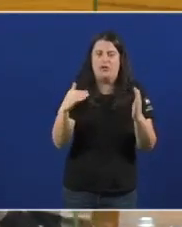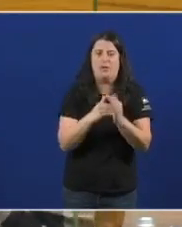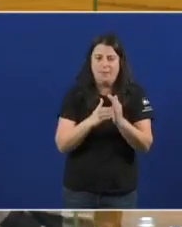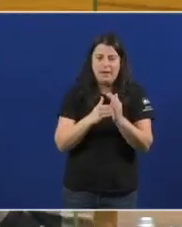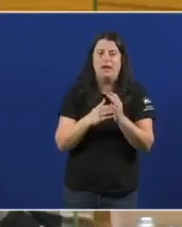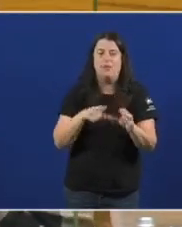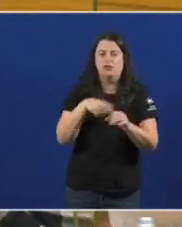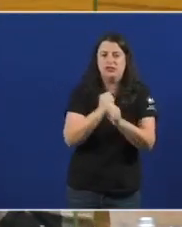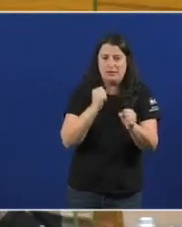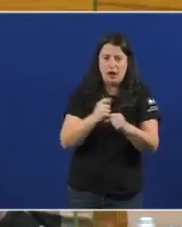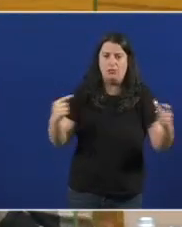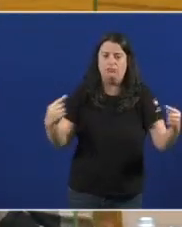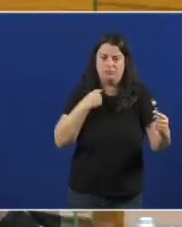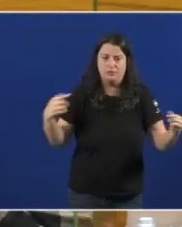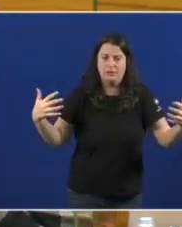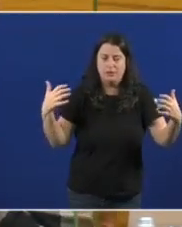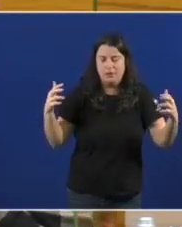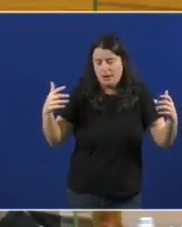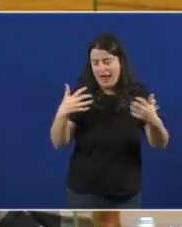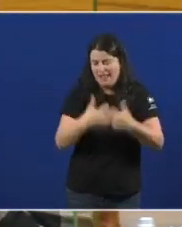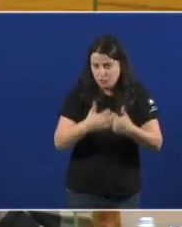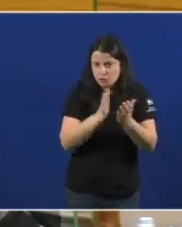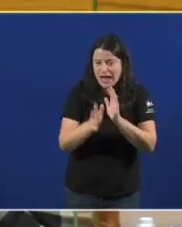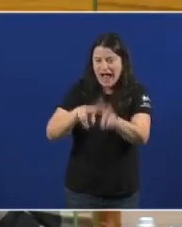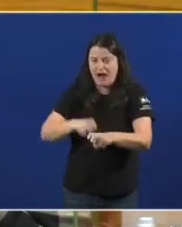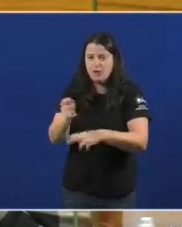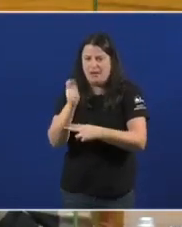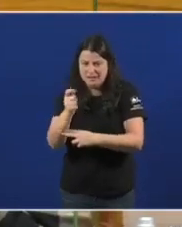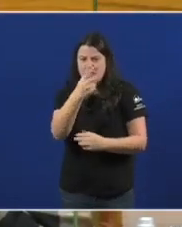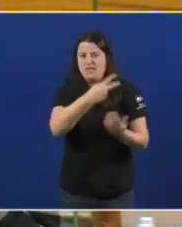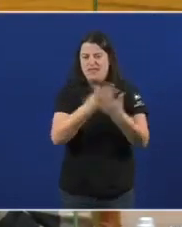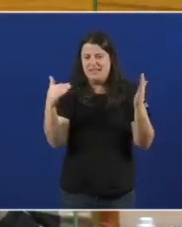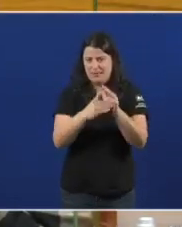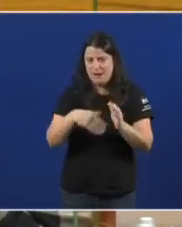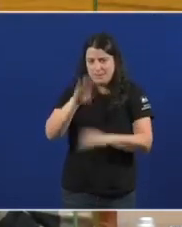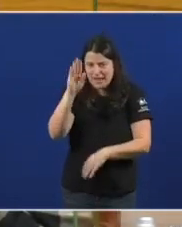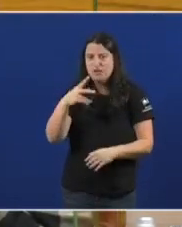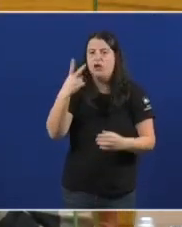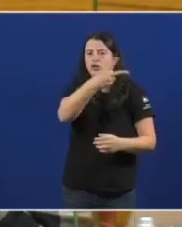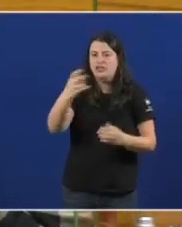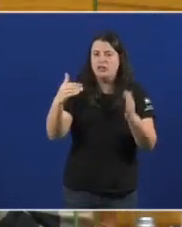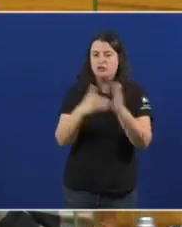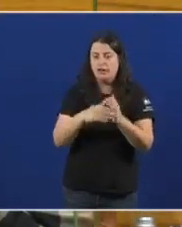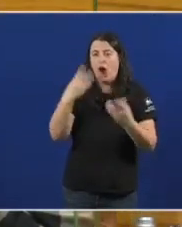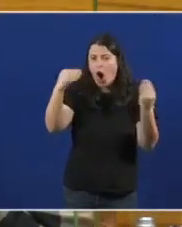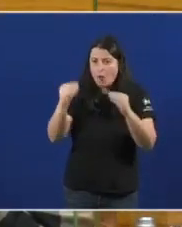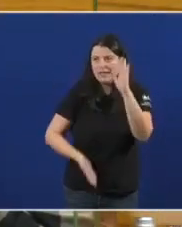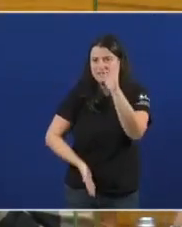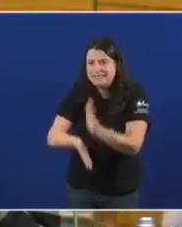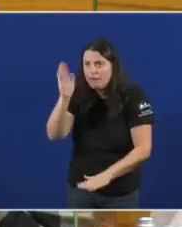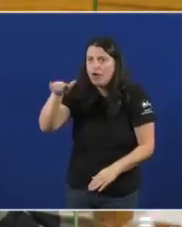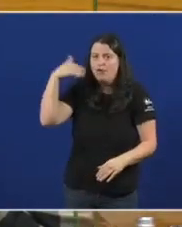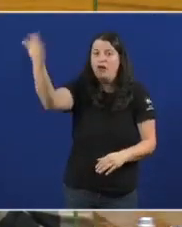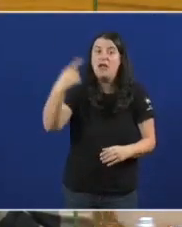na industria, máis de 17.000 empregos perdidos no agro e na pesca, 200.000 mozos e mozas que colleron as maletas e dinos